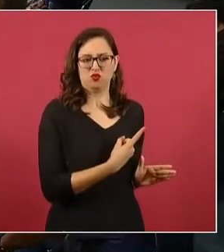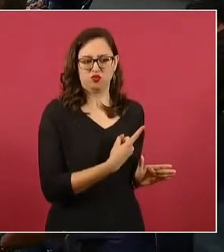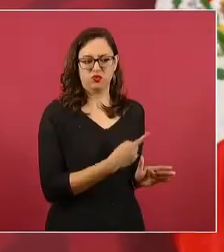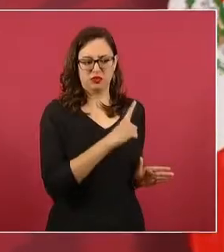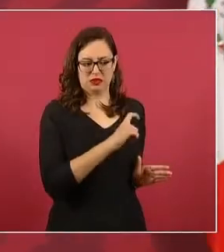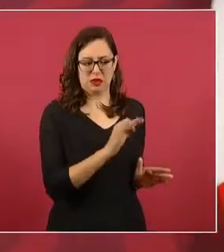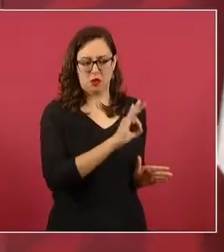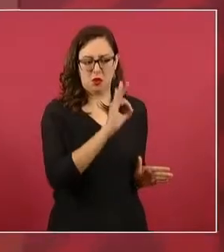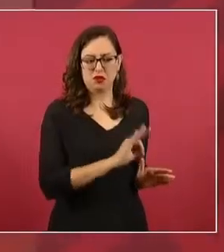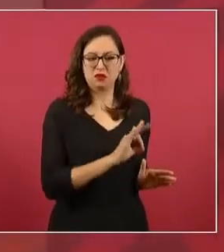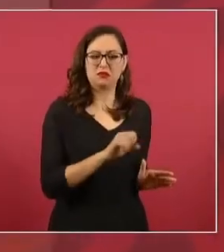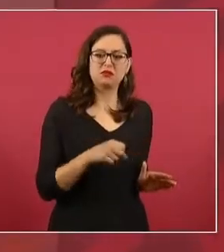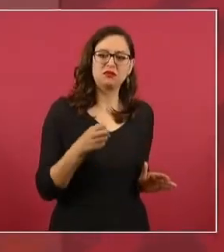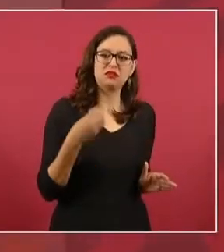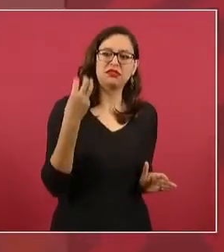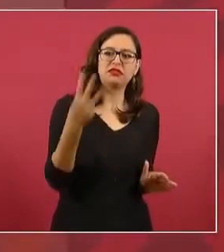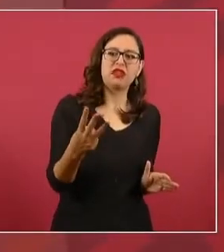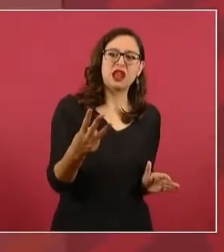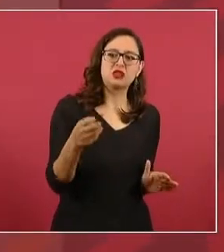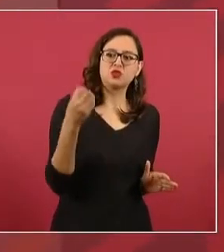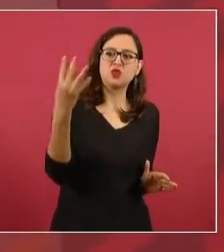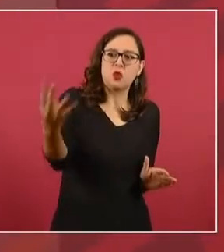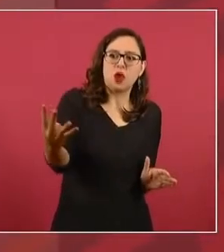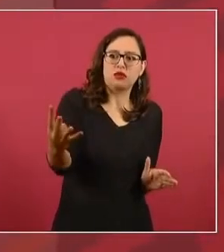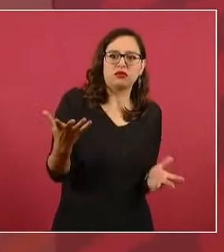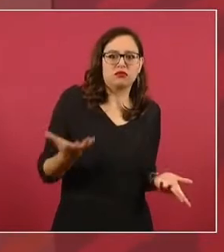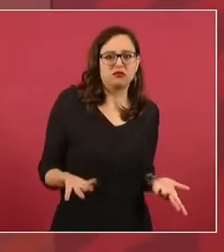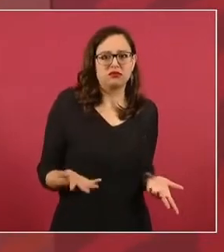lo he mencionado, estaban por terminar.